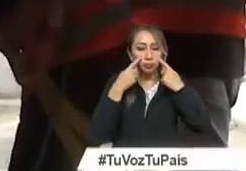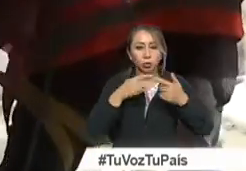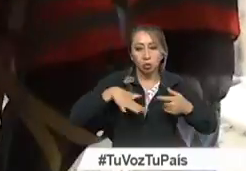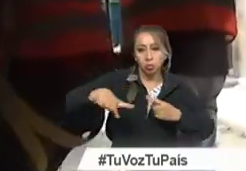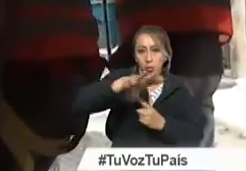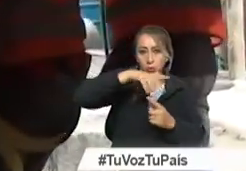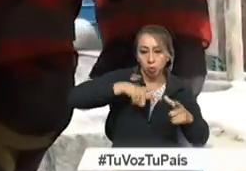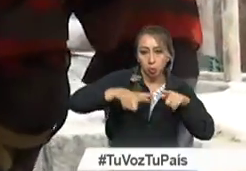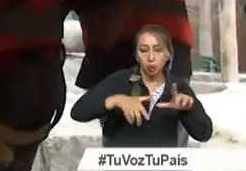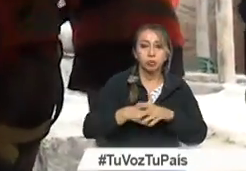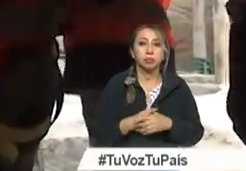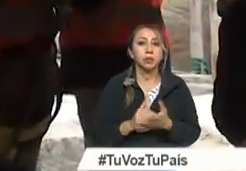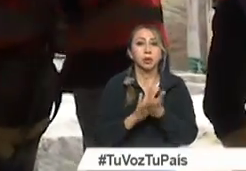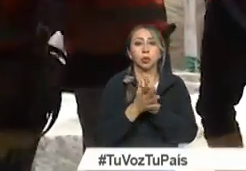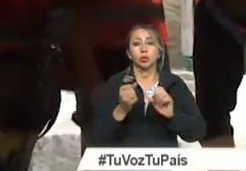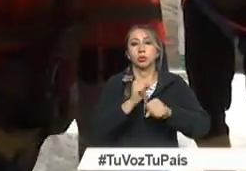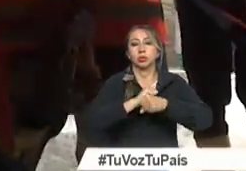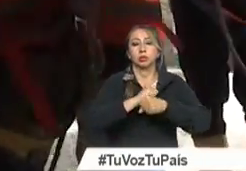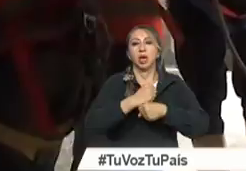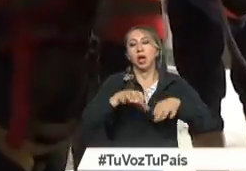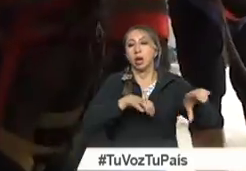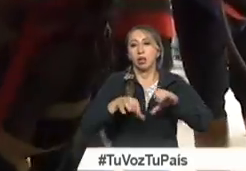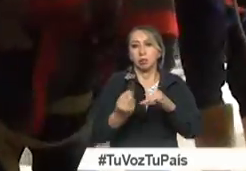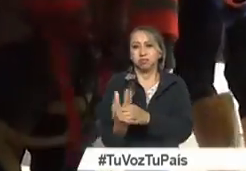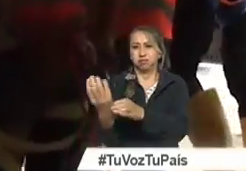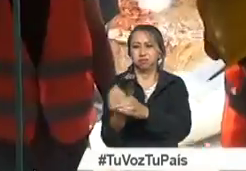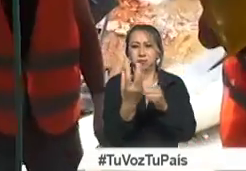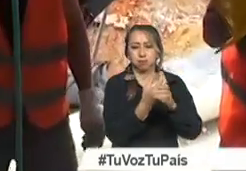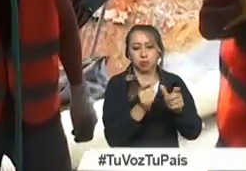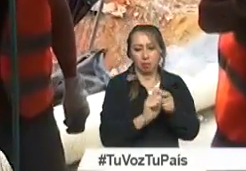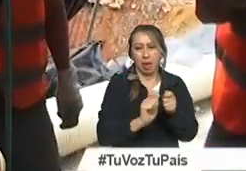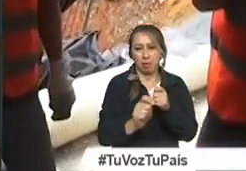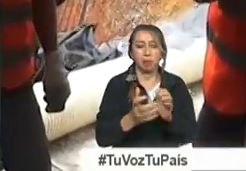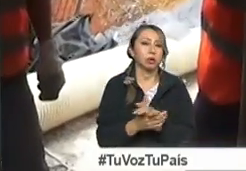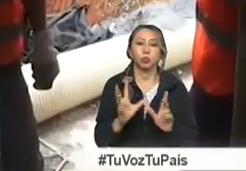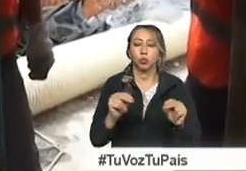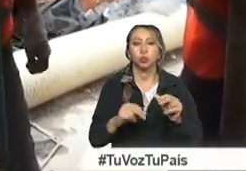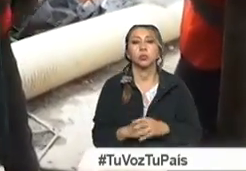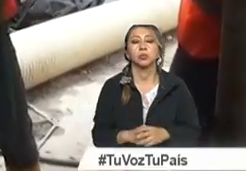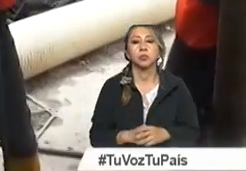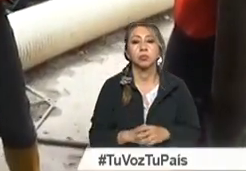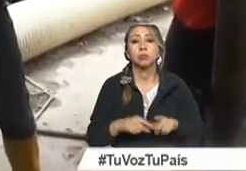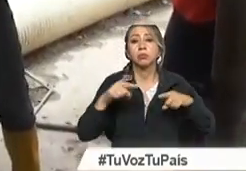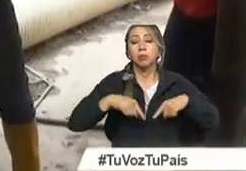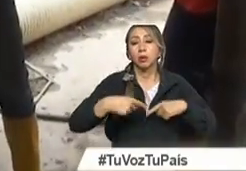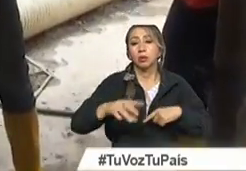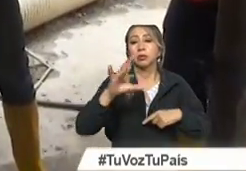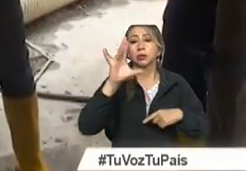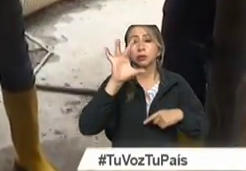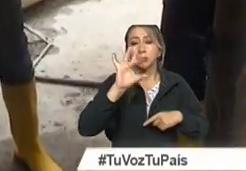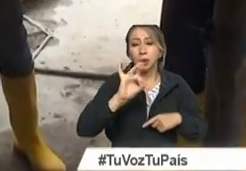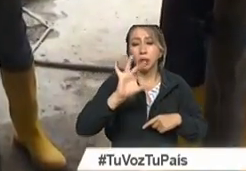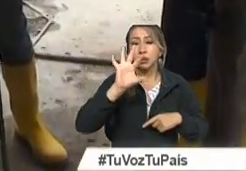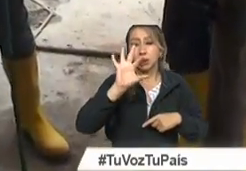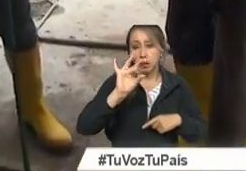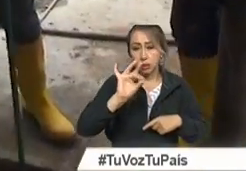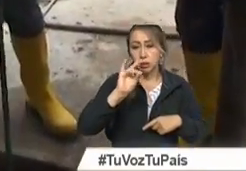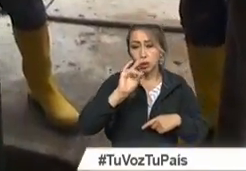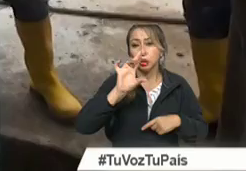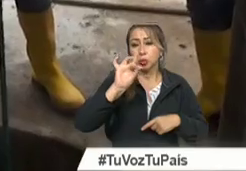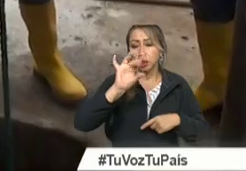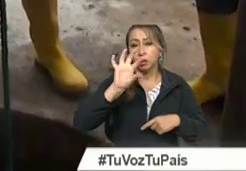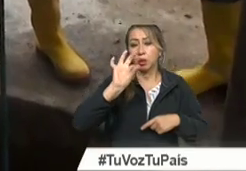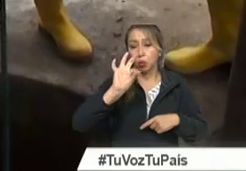para que no se realicen actividades mineras dentro de la zona al momento se han efectuado 799 inspecciones